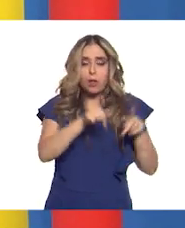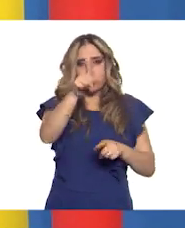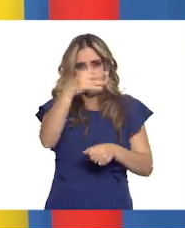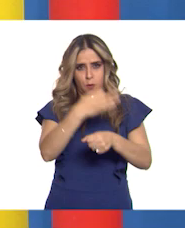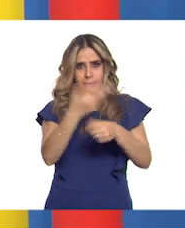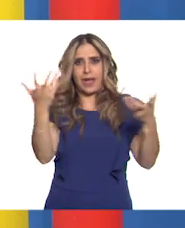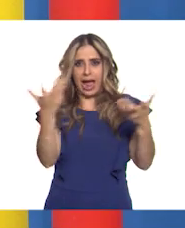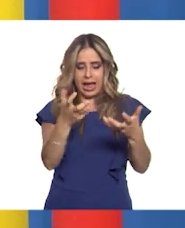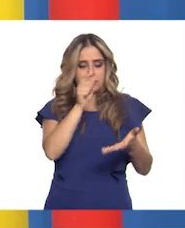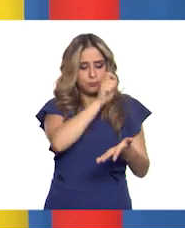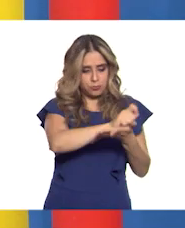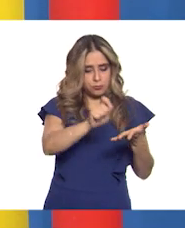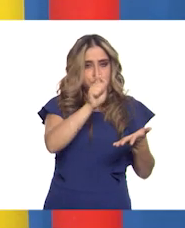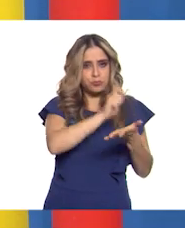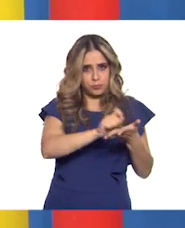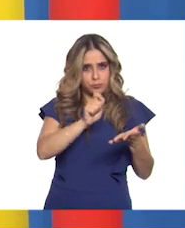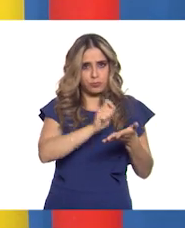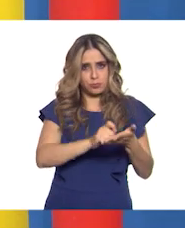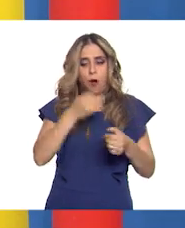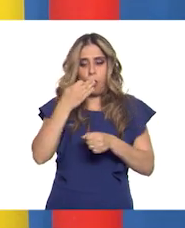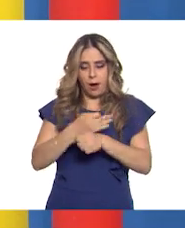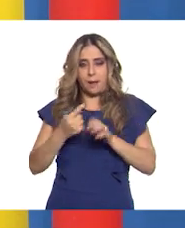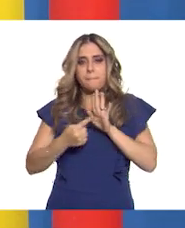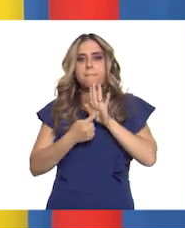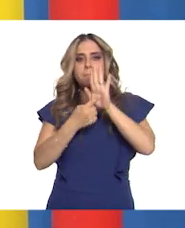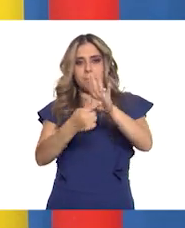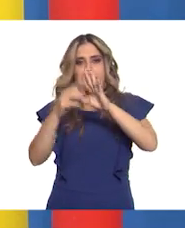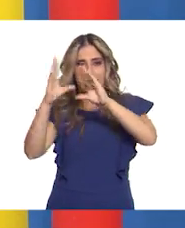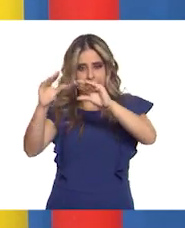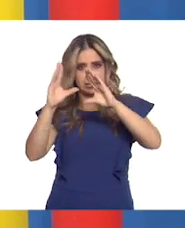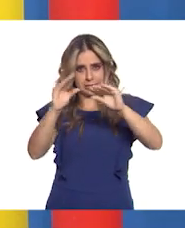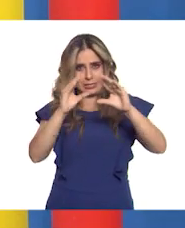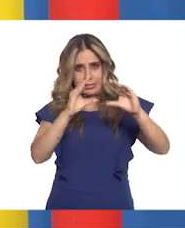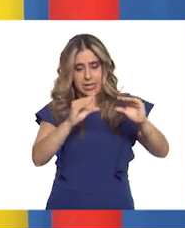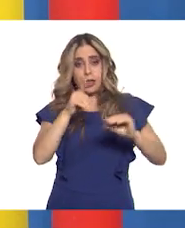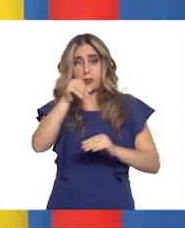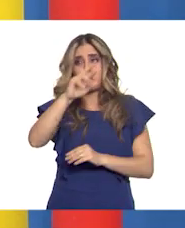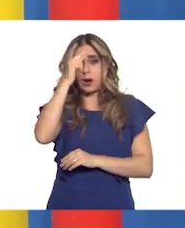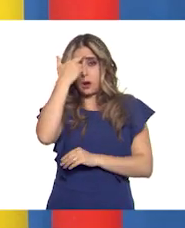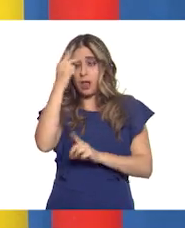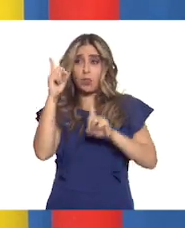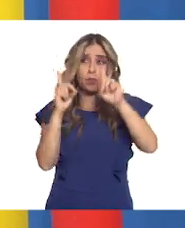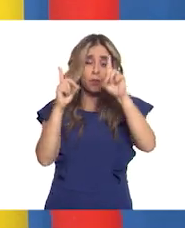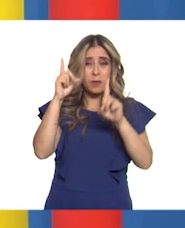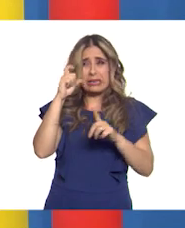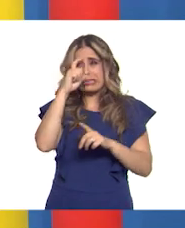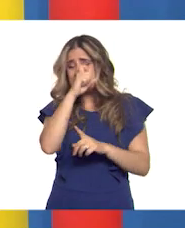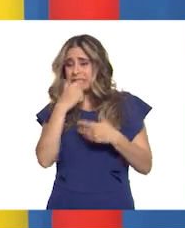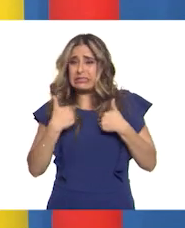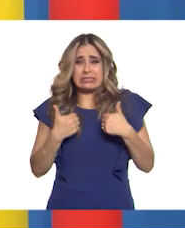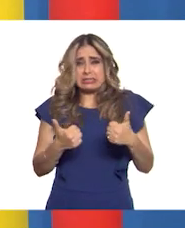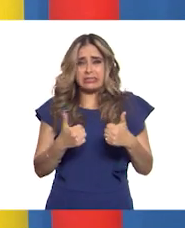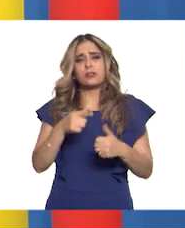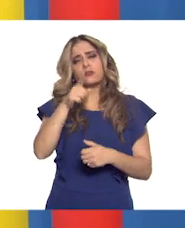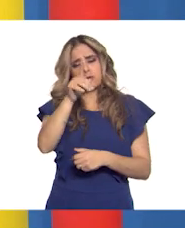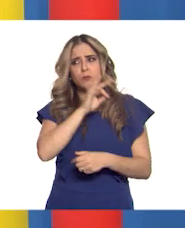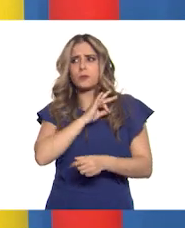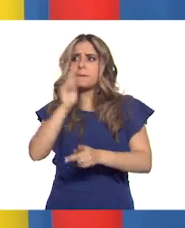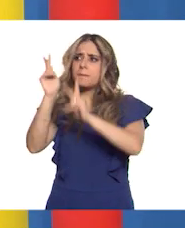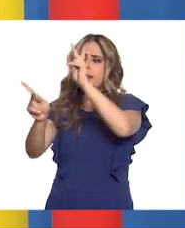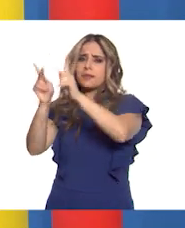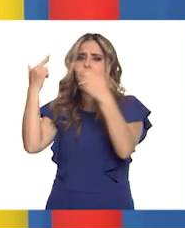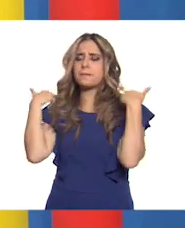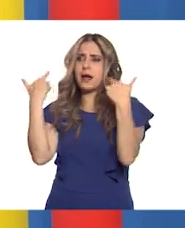ahora apoyándose en el trabajo que les vamos a presentar. Y recuerden, si tienen dudas o dificultades, compártanlas con su profesor